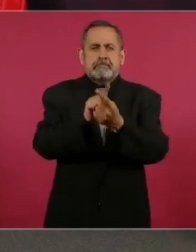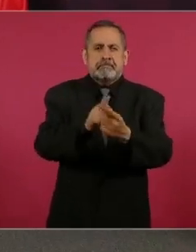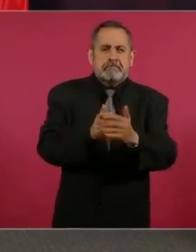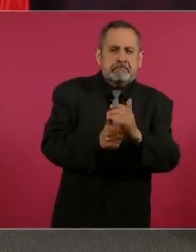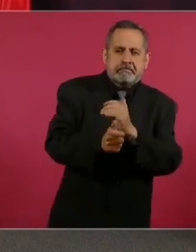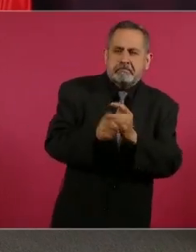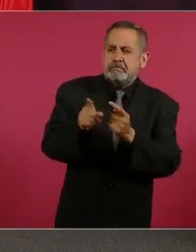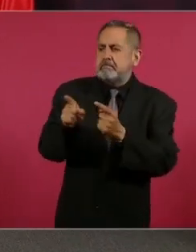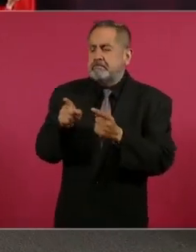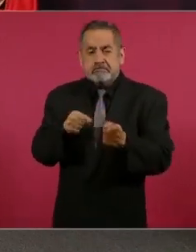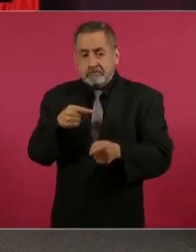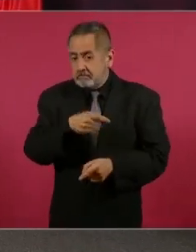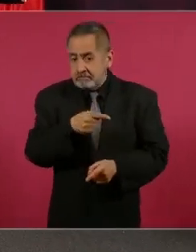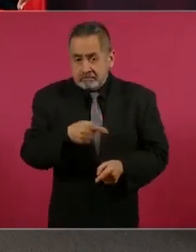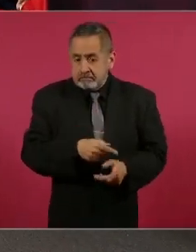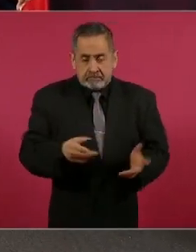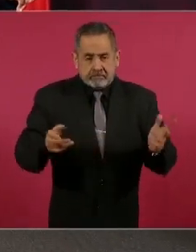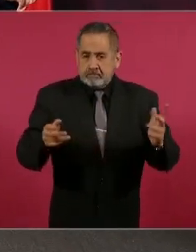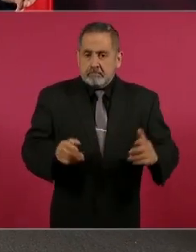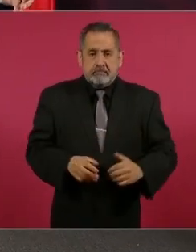¿Sí?